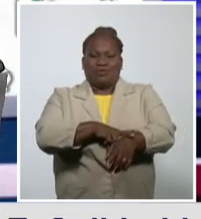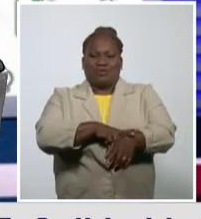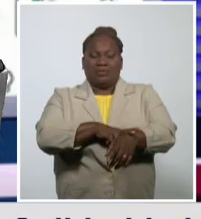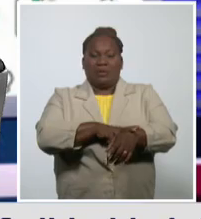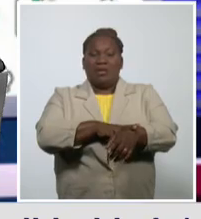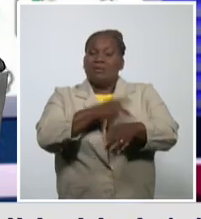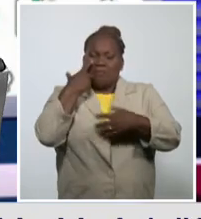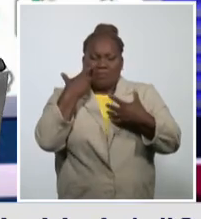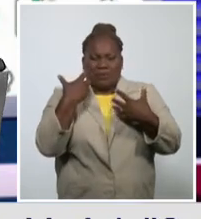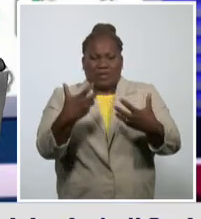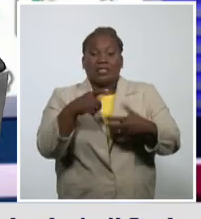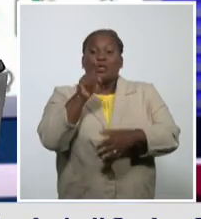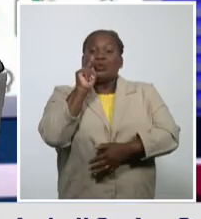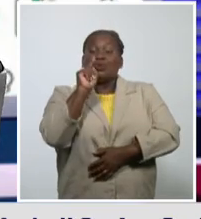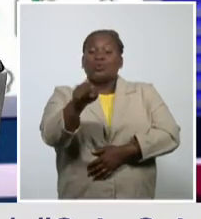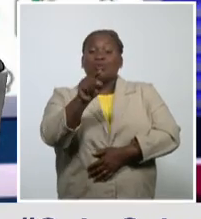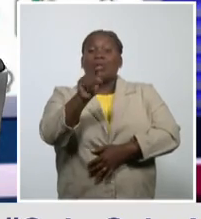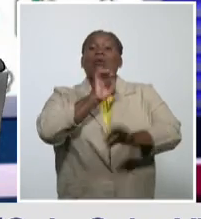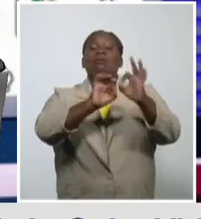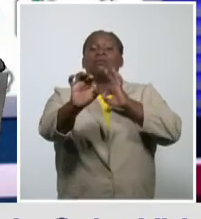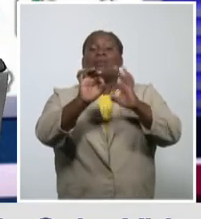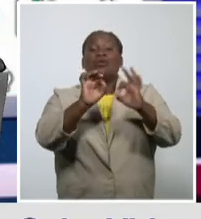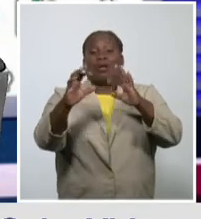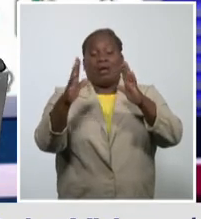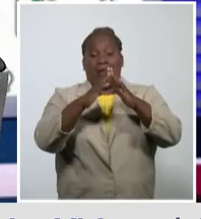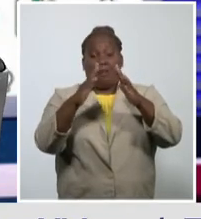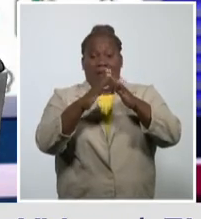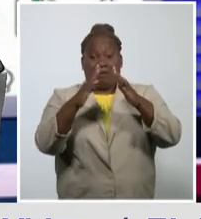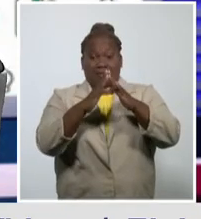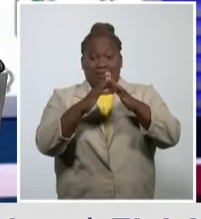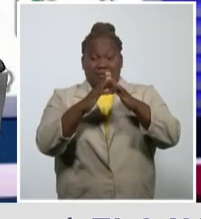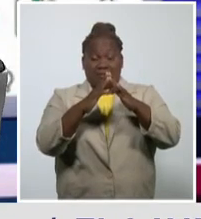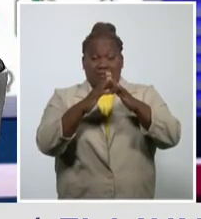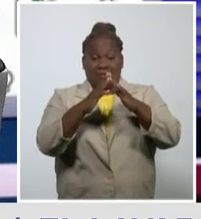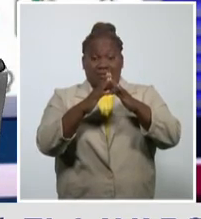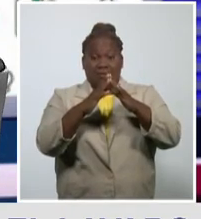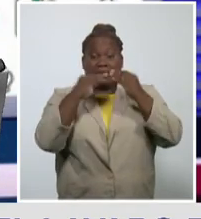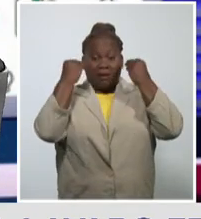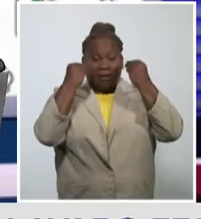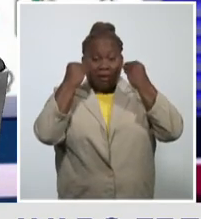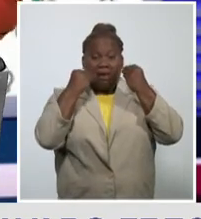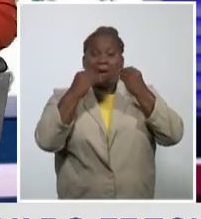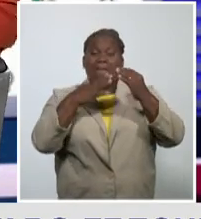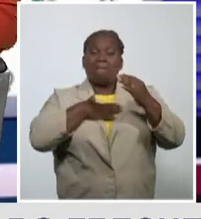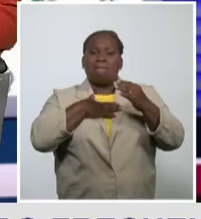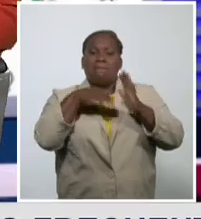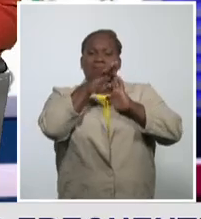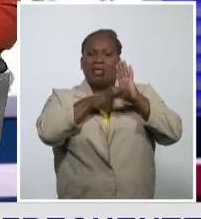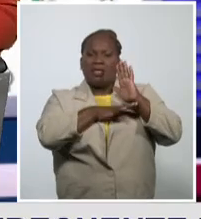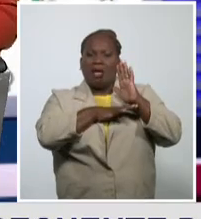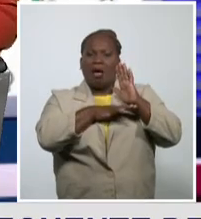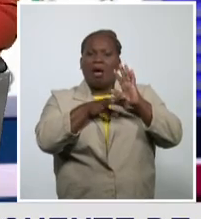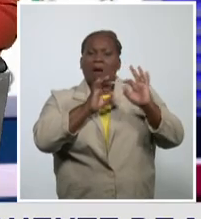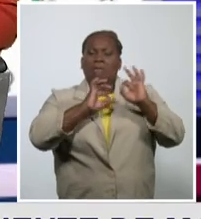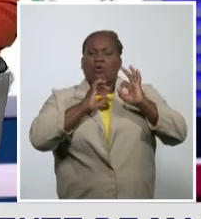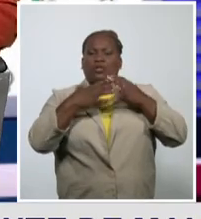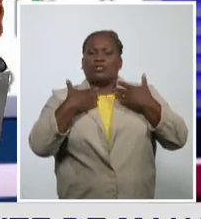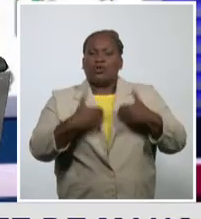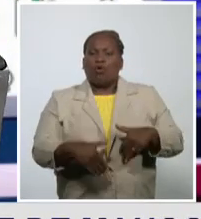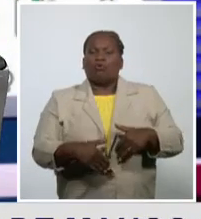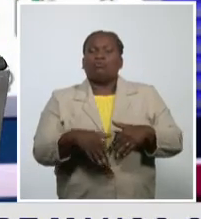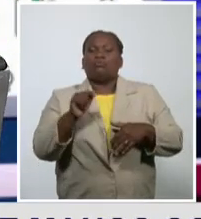importante que usted también se proteja desde casa, teniendo en cuenta todas las medidas de autoprotección indicadas por el Ministerio de